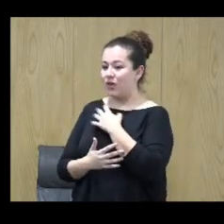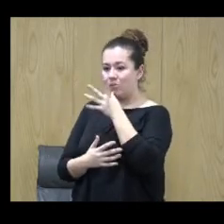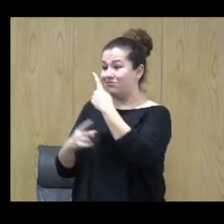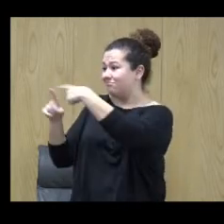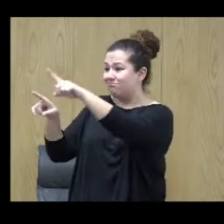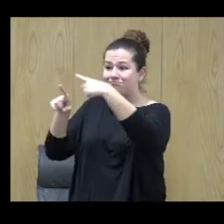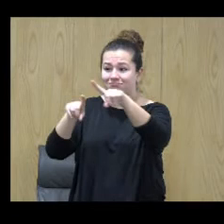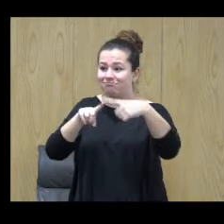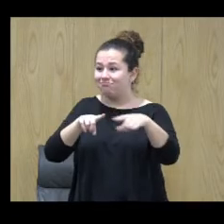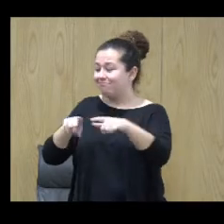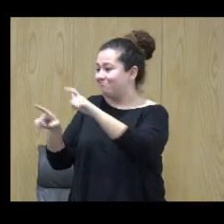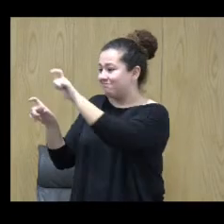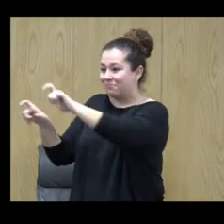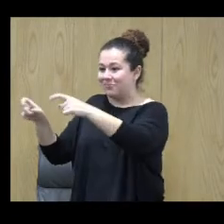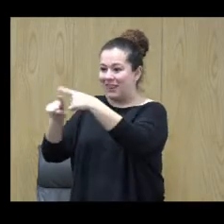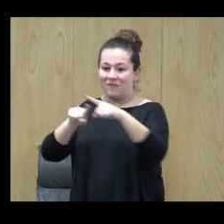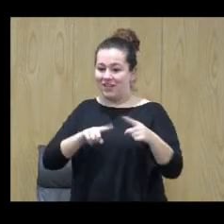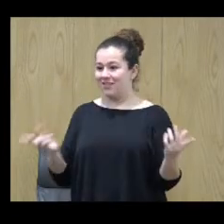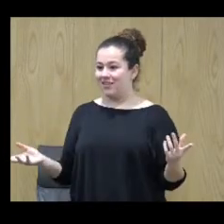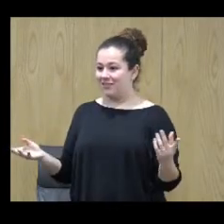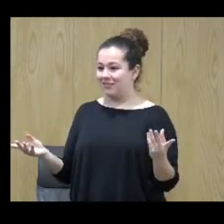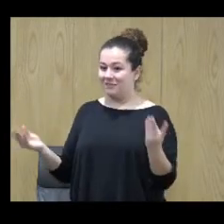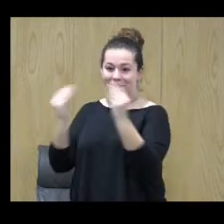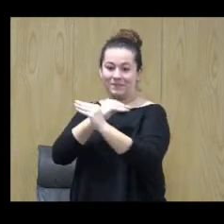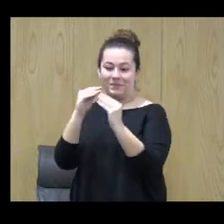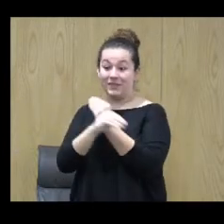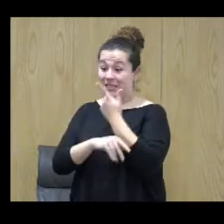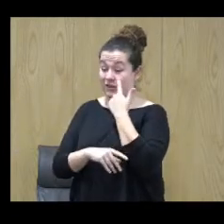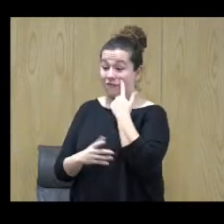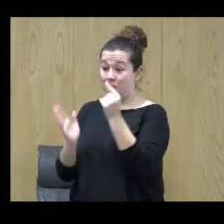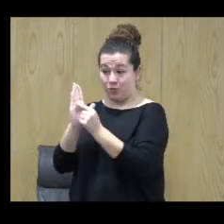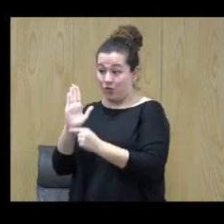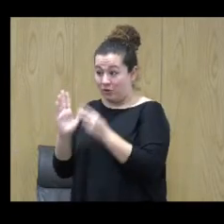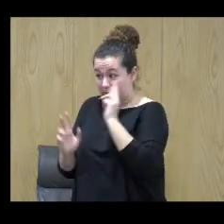distintos unos de otros y se refleja claramente en las puntuaciones que ellos sacan,